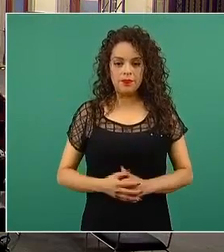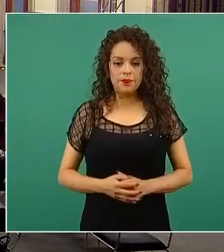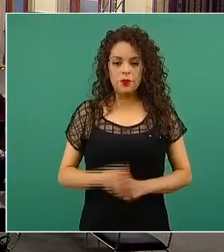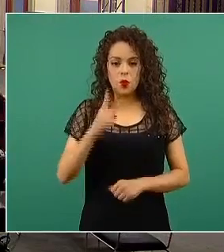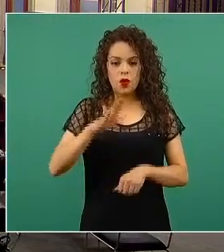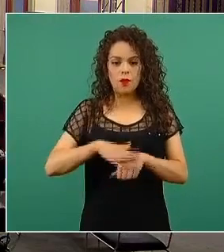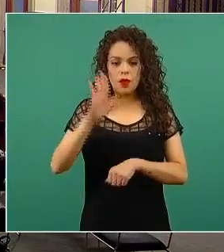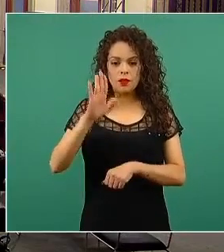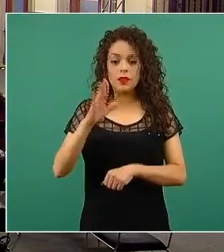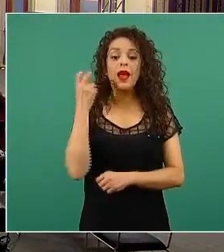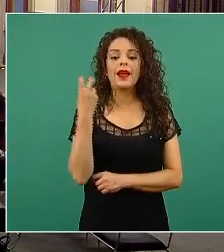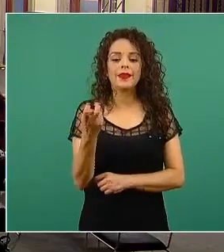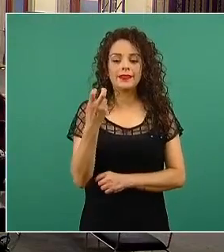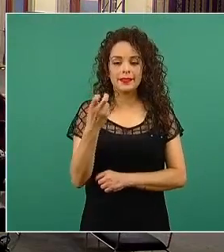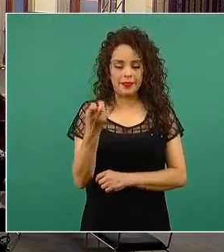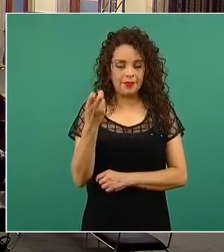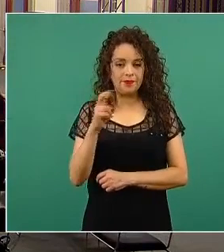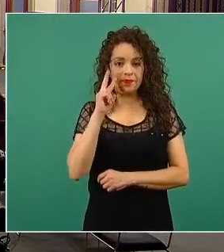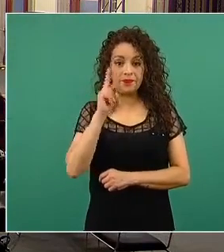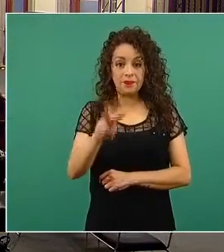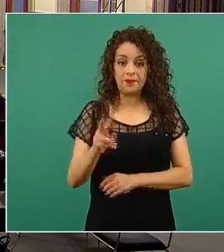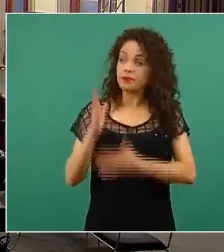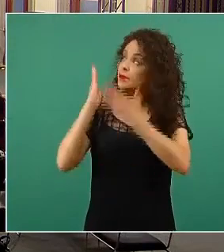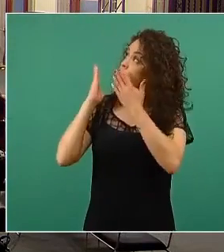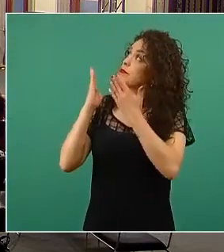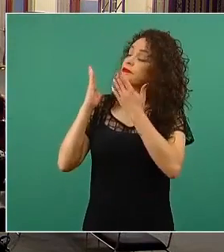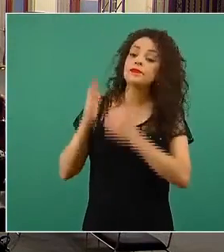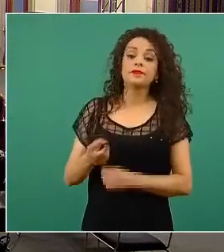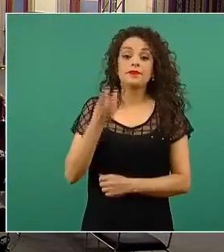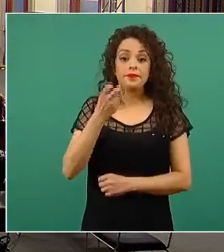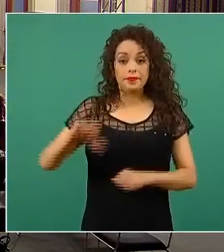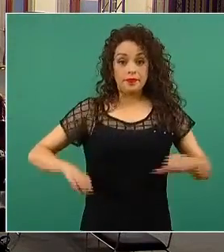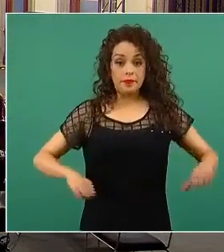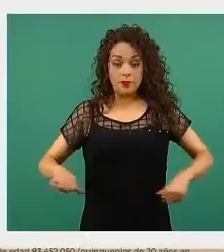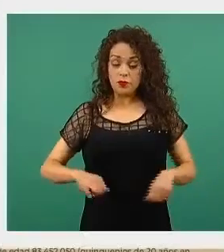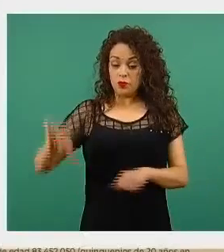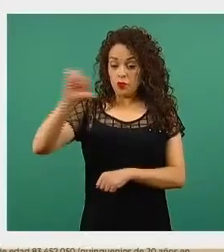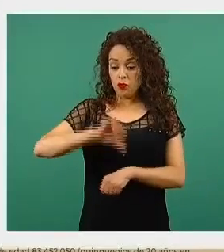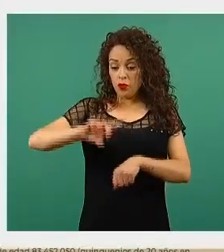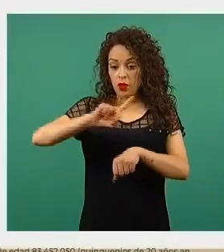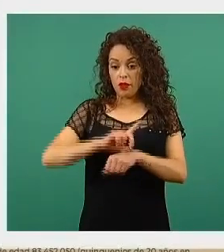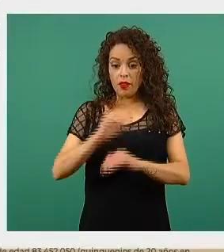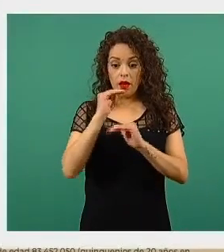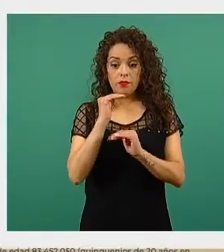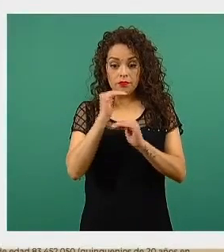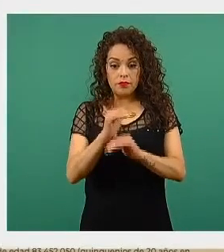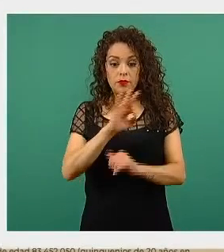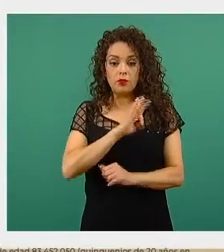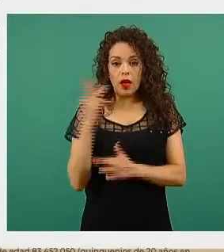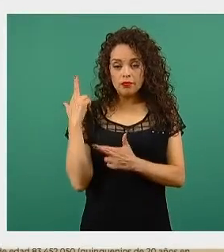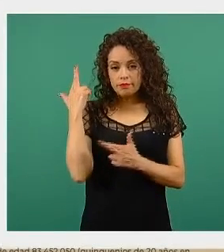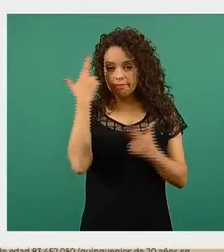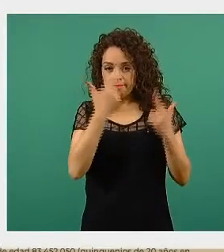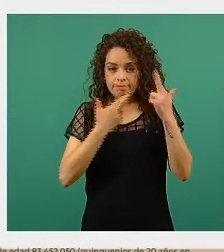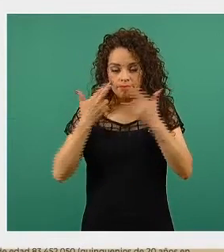Una más. Perfecto. Gracias a esta actividad es que al día de hoy y al corte de hoy se han podido estudiar